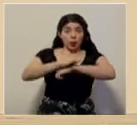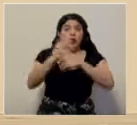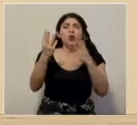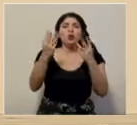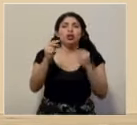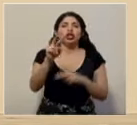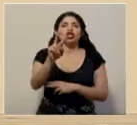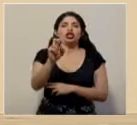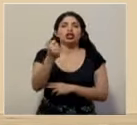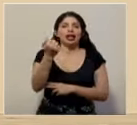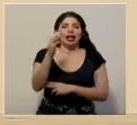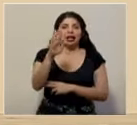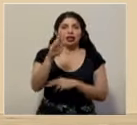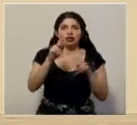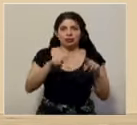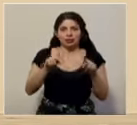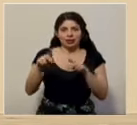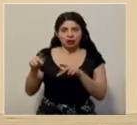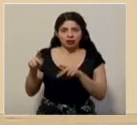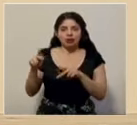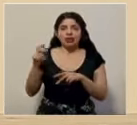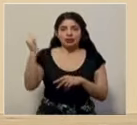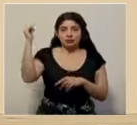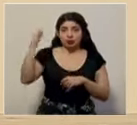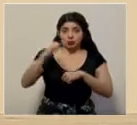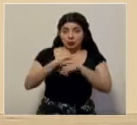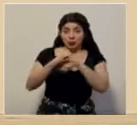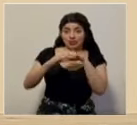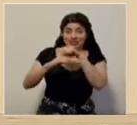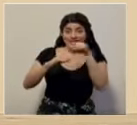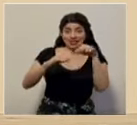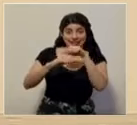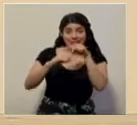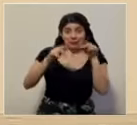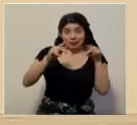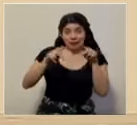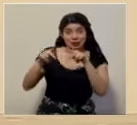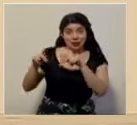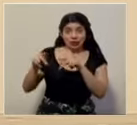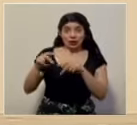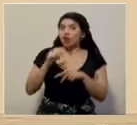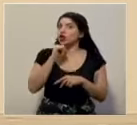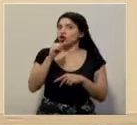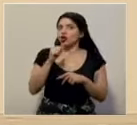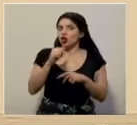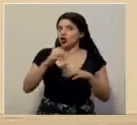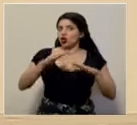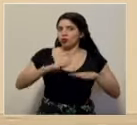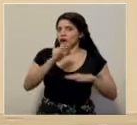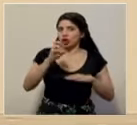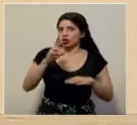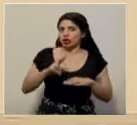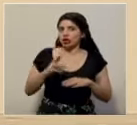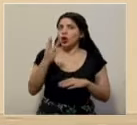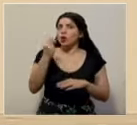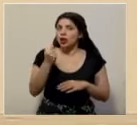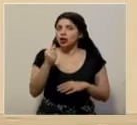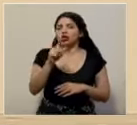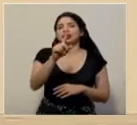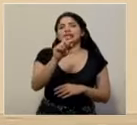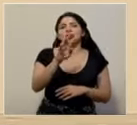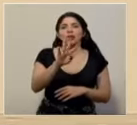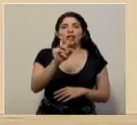venían 214 personas, de estas personas no costarricenses fueron